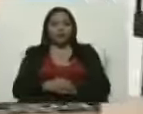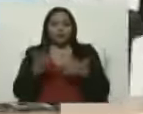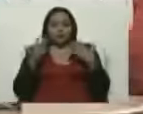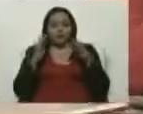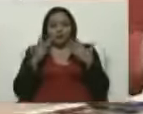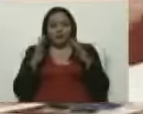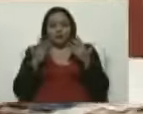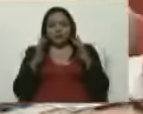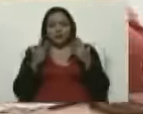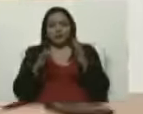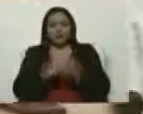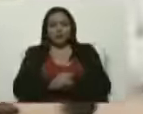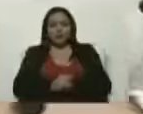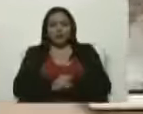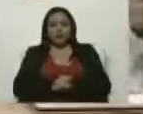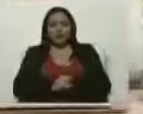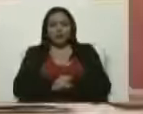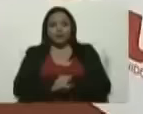Y